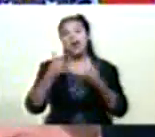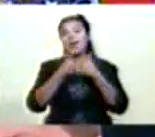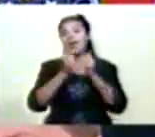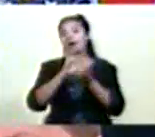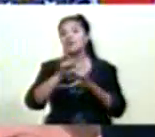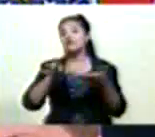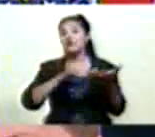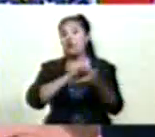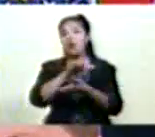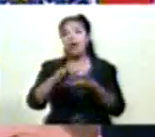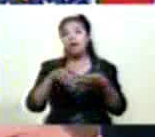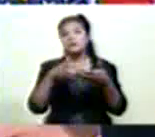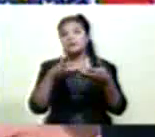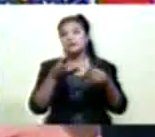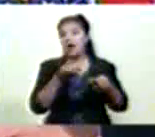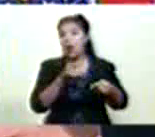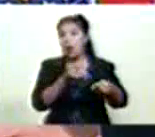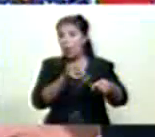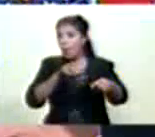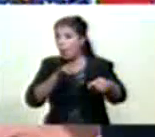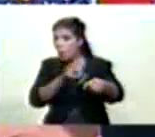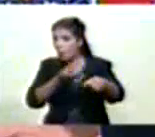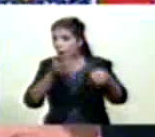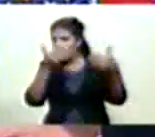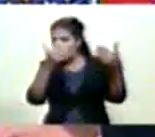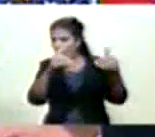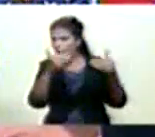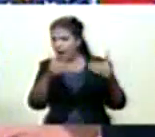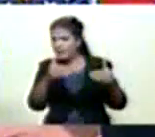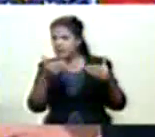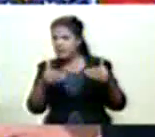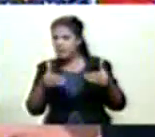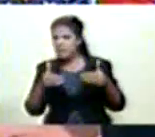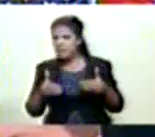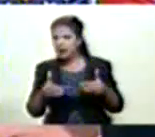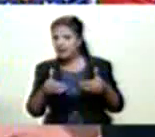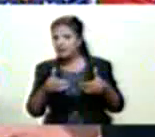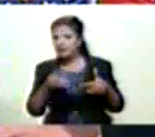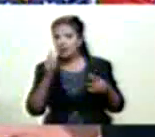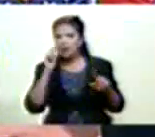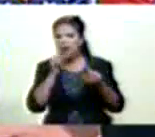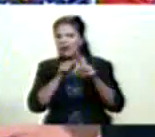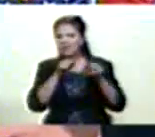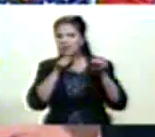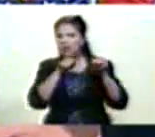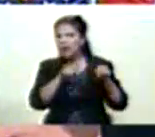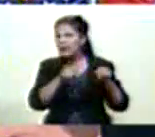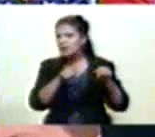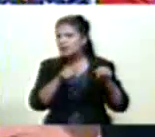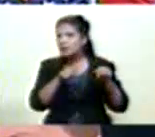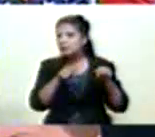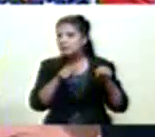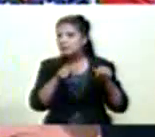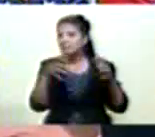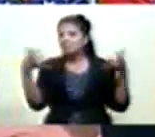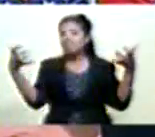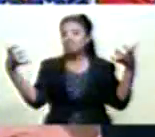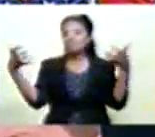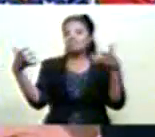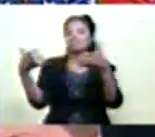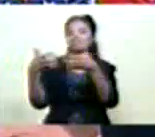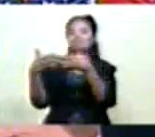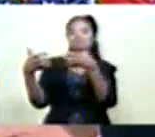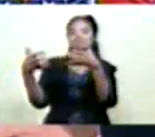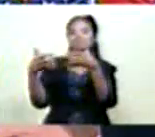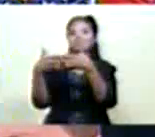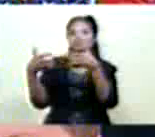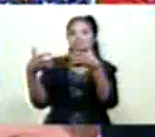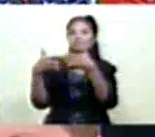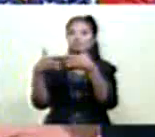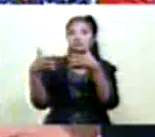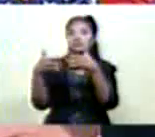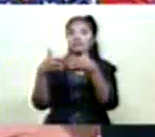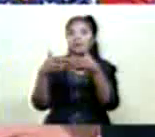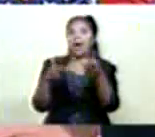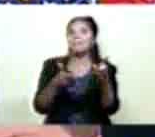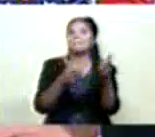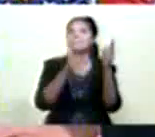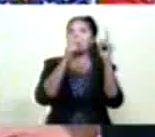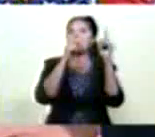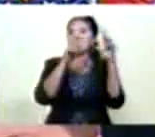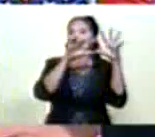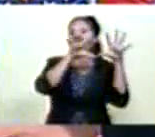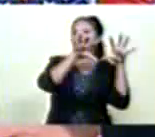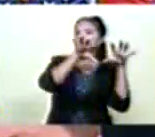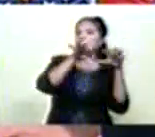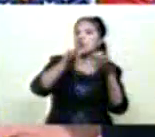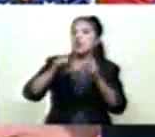de la guarimba pretendía llevarnos a una guerra civil para justificar una